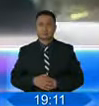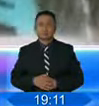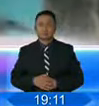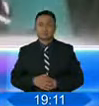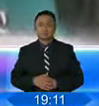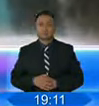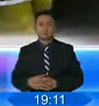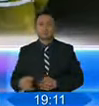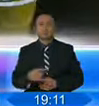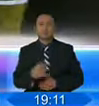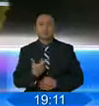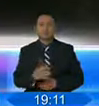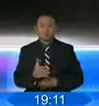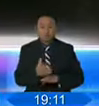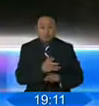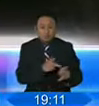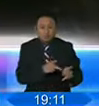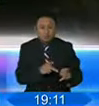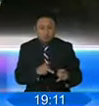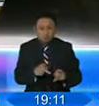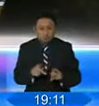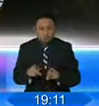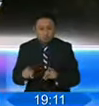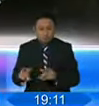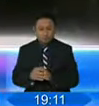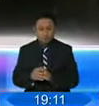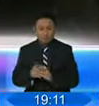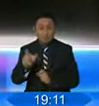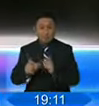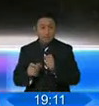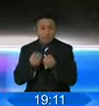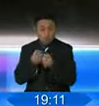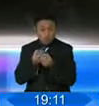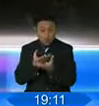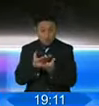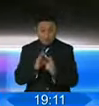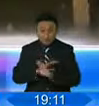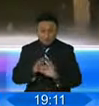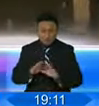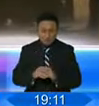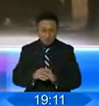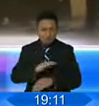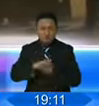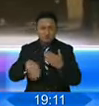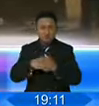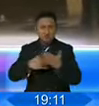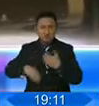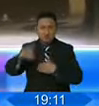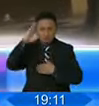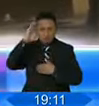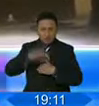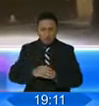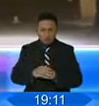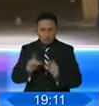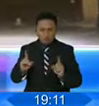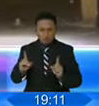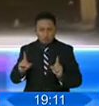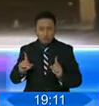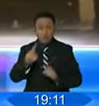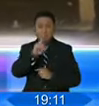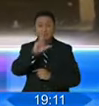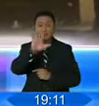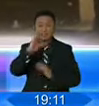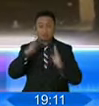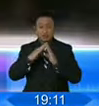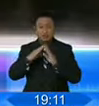Se trató de una planificación milimétrica para evitar que la información se filtre. De forma simultánea, las unidades tácticas y de inteligencia llenaron